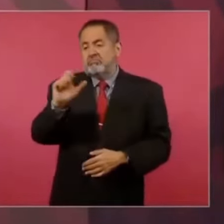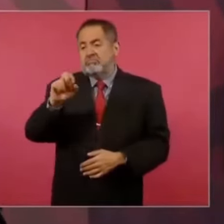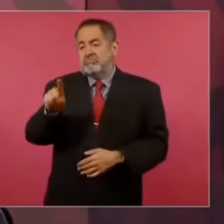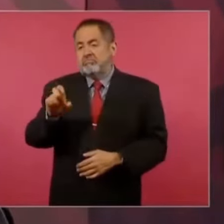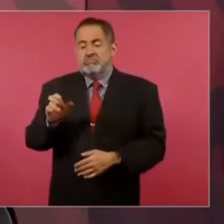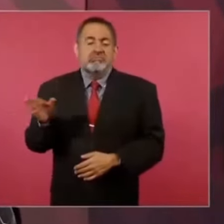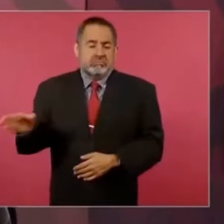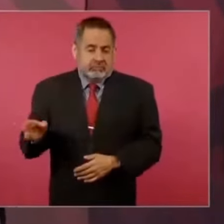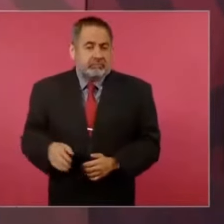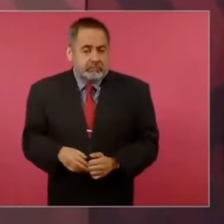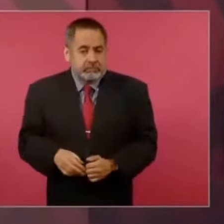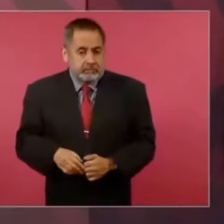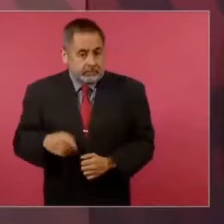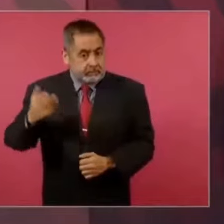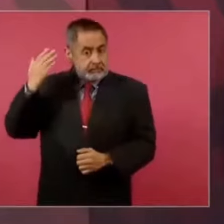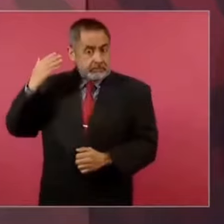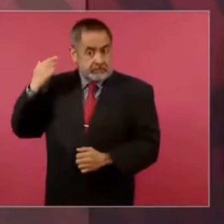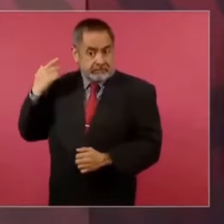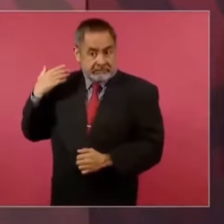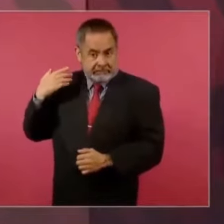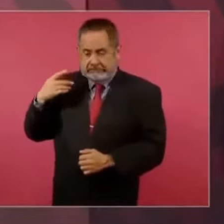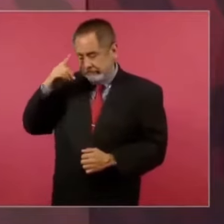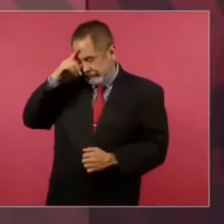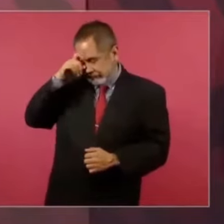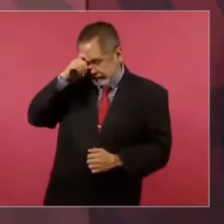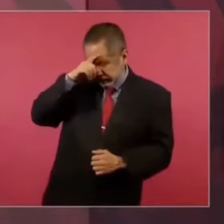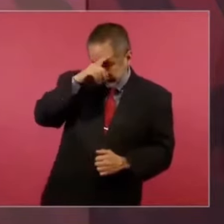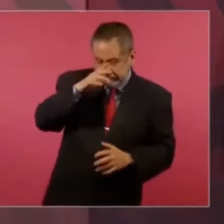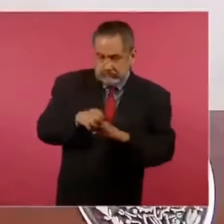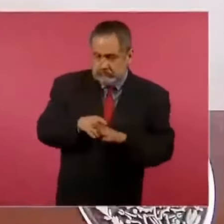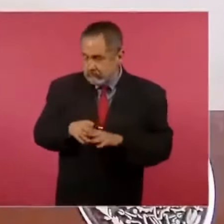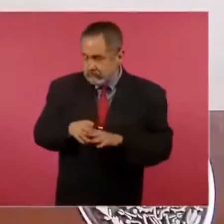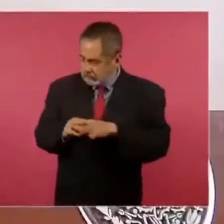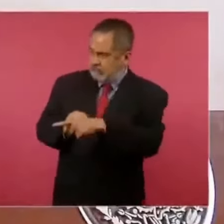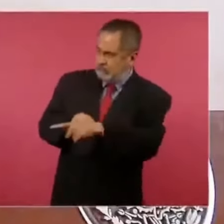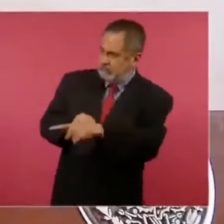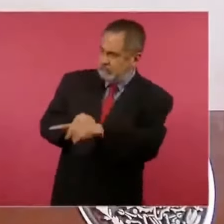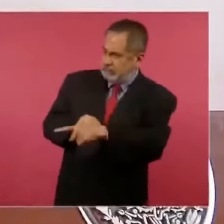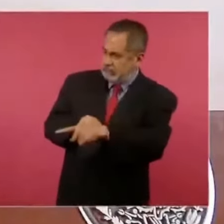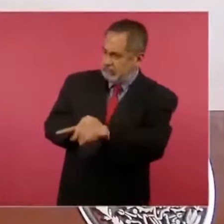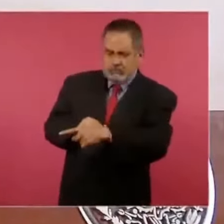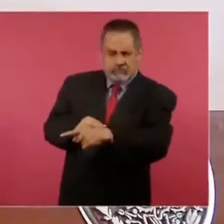era muy difícil de que se aceptara de que